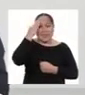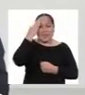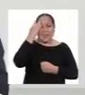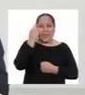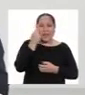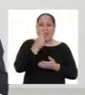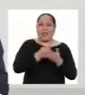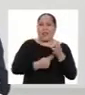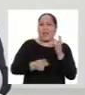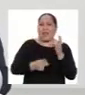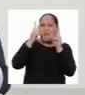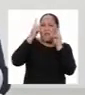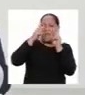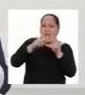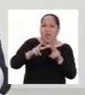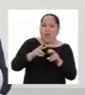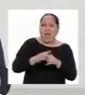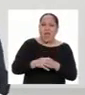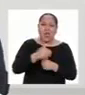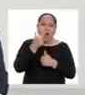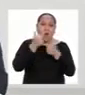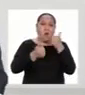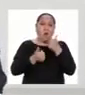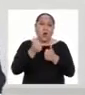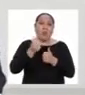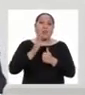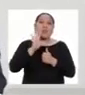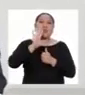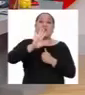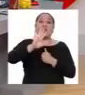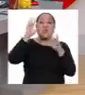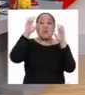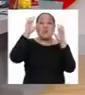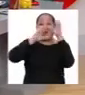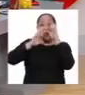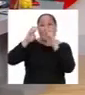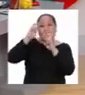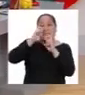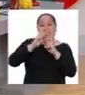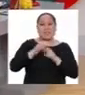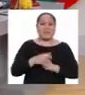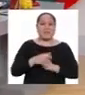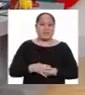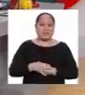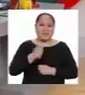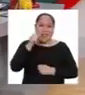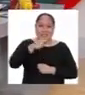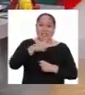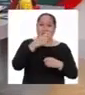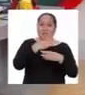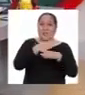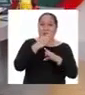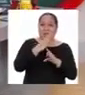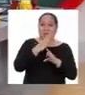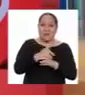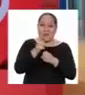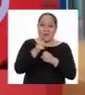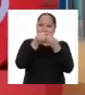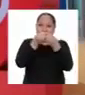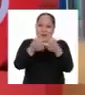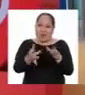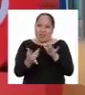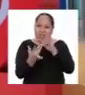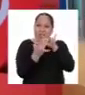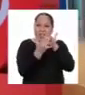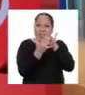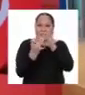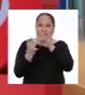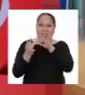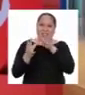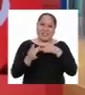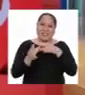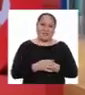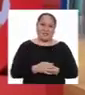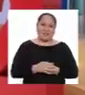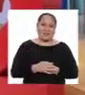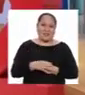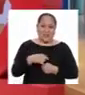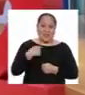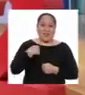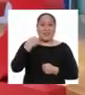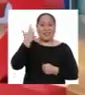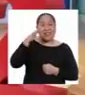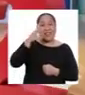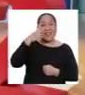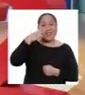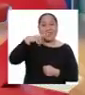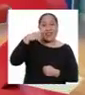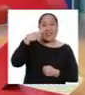qué están viendo y cuáles son sus inquietudes. Es una forma de no perder el contacto. Yo ya me di